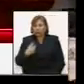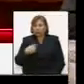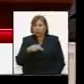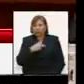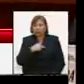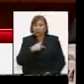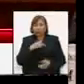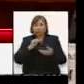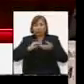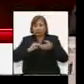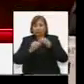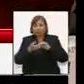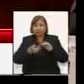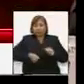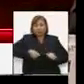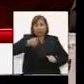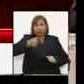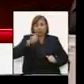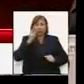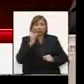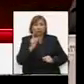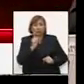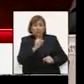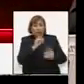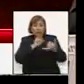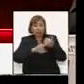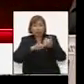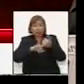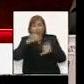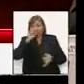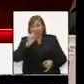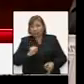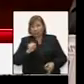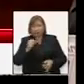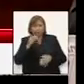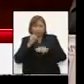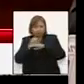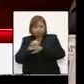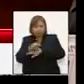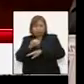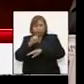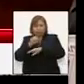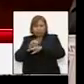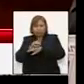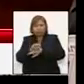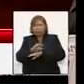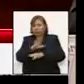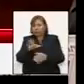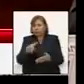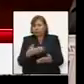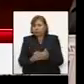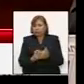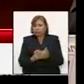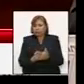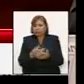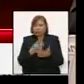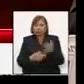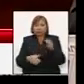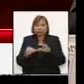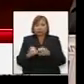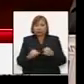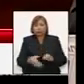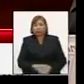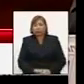comunidad, yo como jefe de departamento, cada sábado instruimos al personal sobre lo que hacemos,